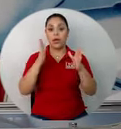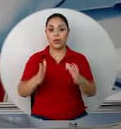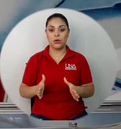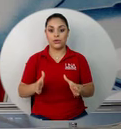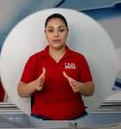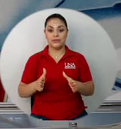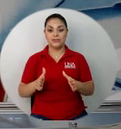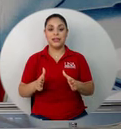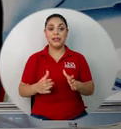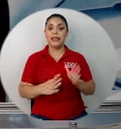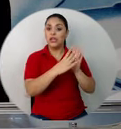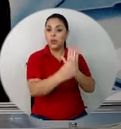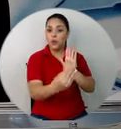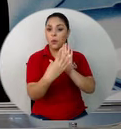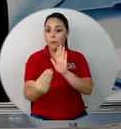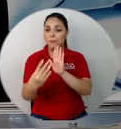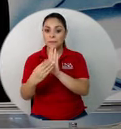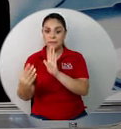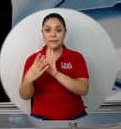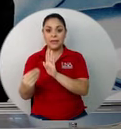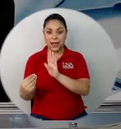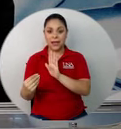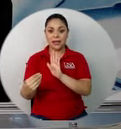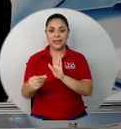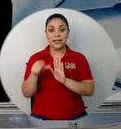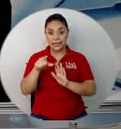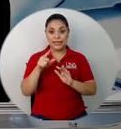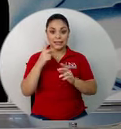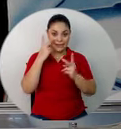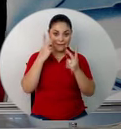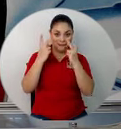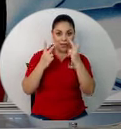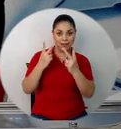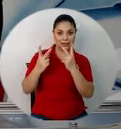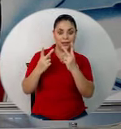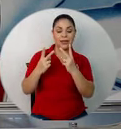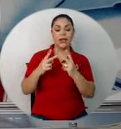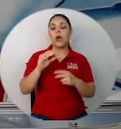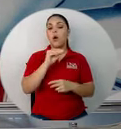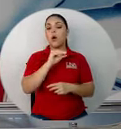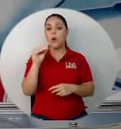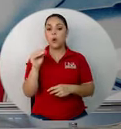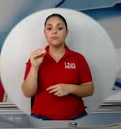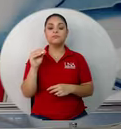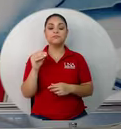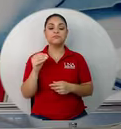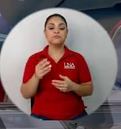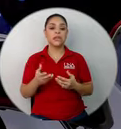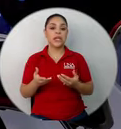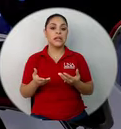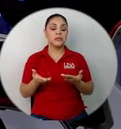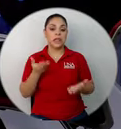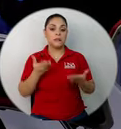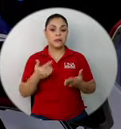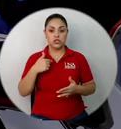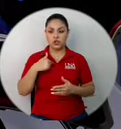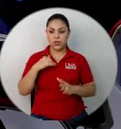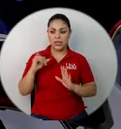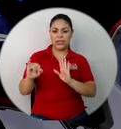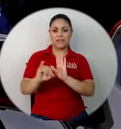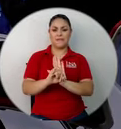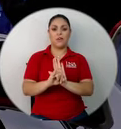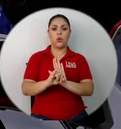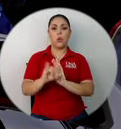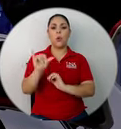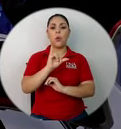la combinación de todos estos elementos, reitero, que son visibles o aquellos que más bien yo los identifico